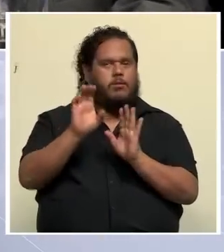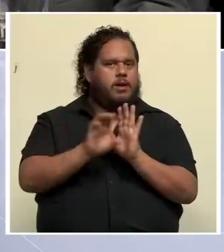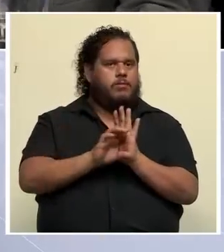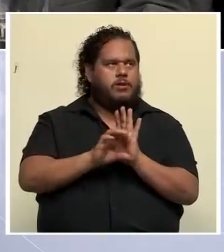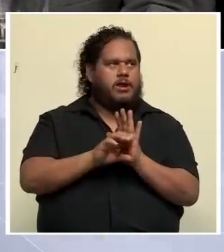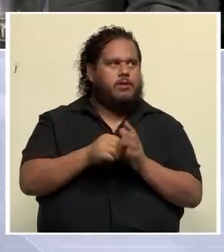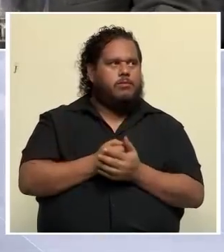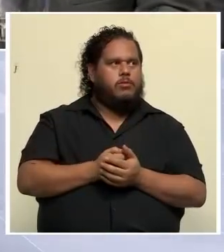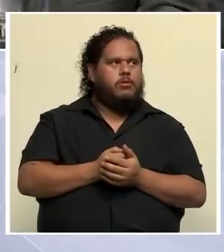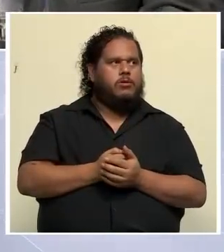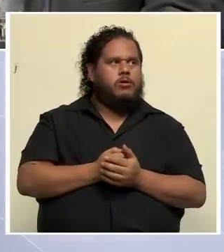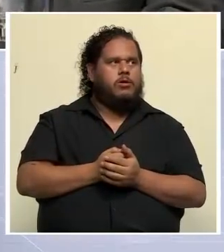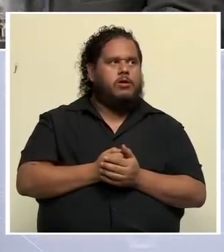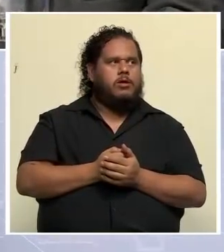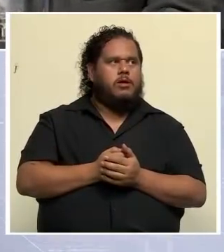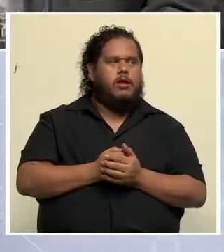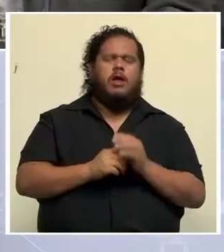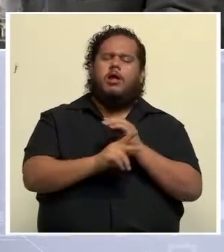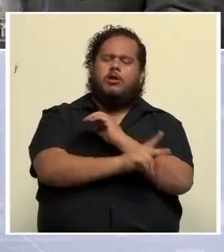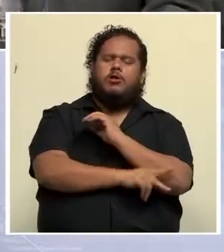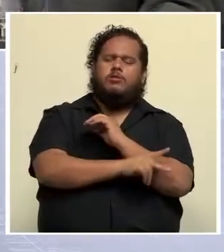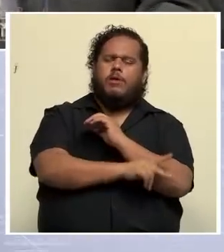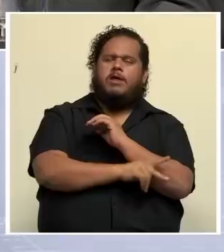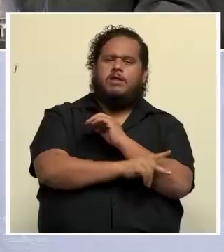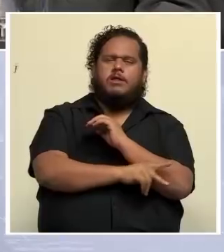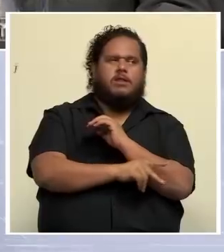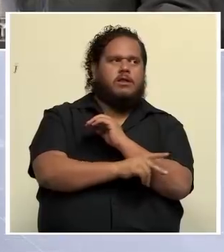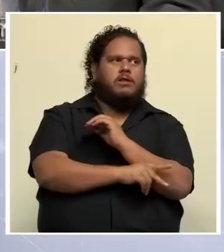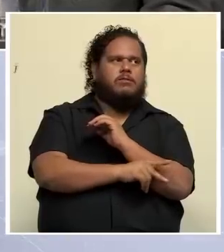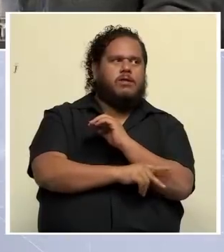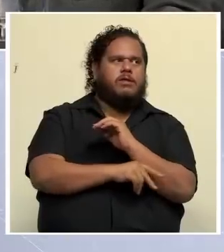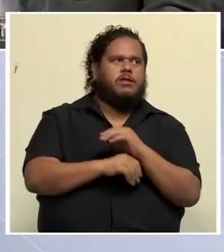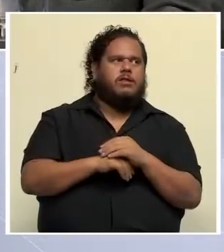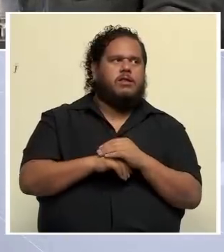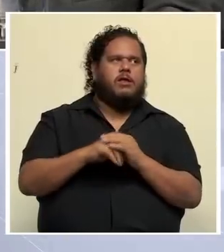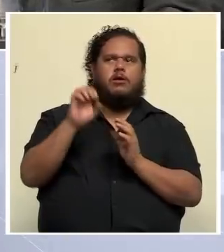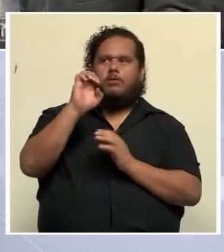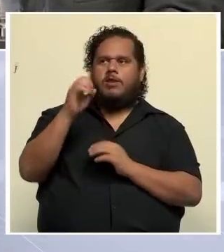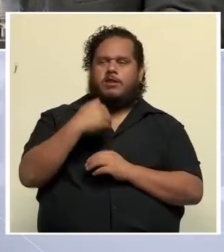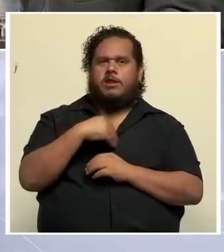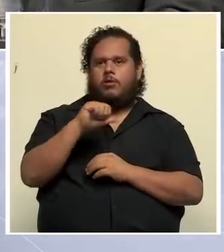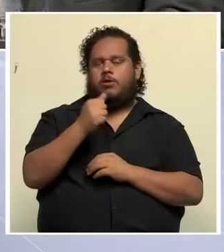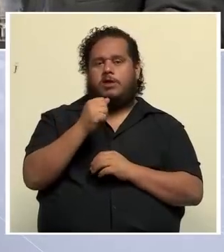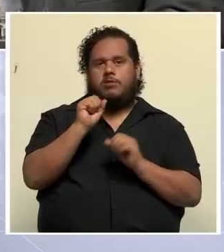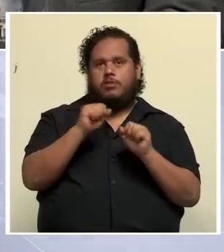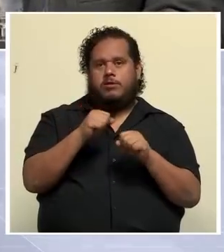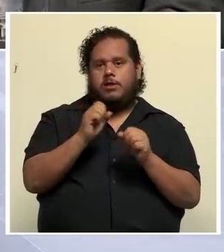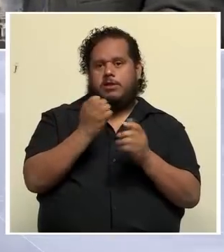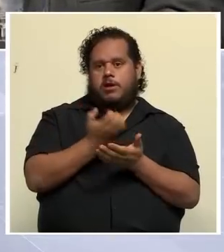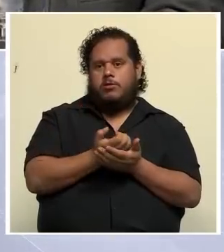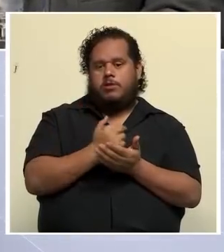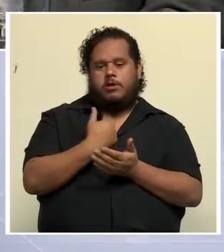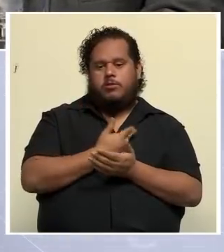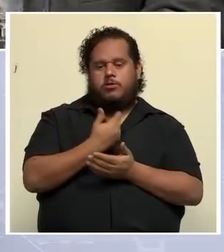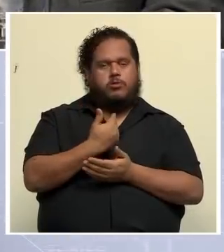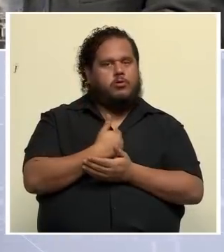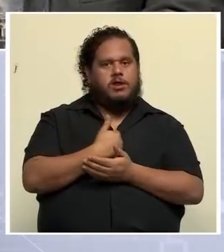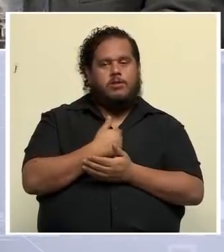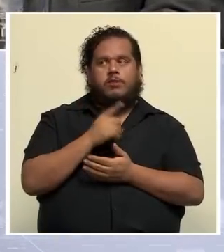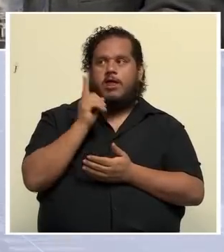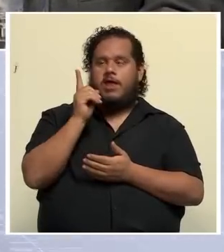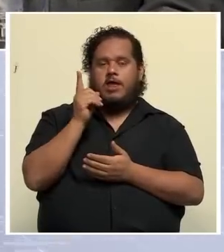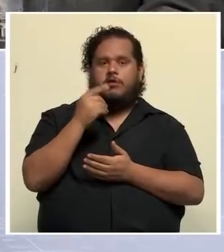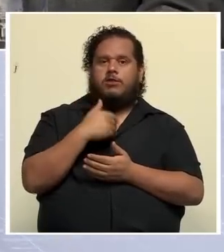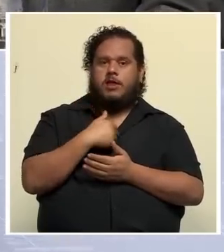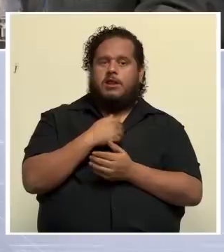Por mencionar algunos. Los países europeos, don Álvaro, tienen otras posibilidades económicas que nosotros no tenemos.